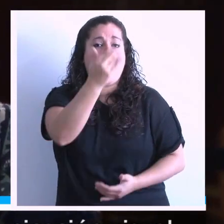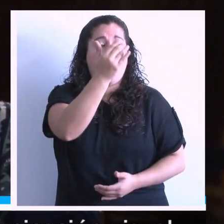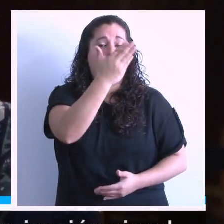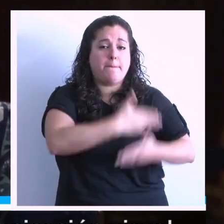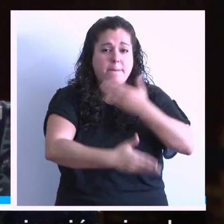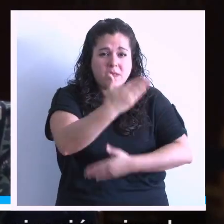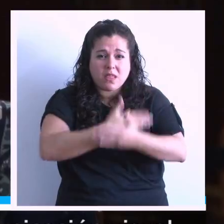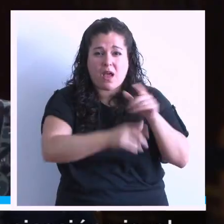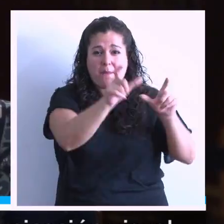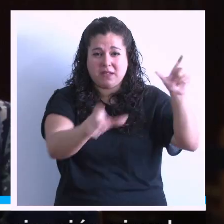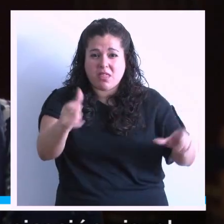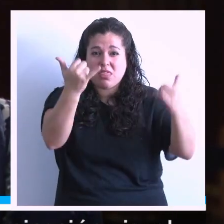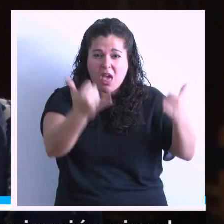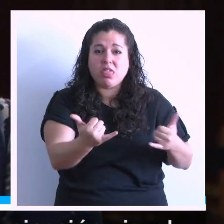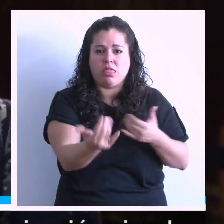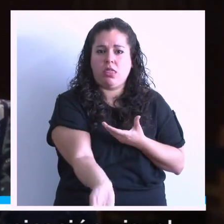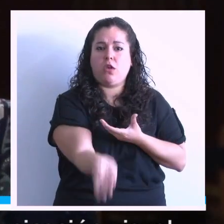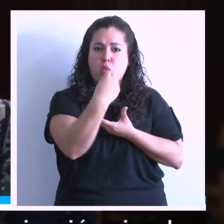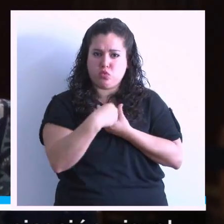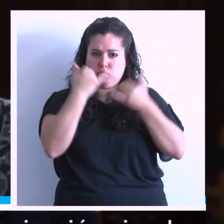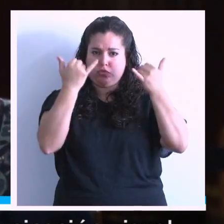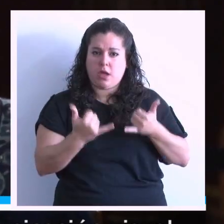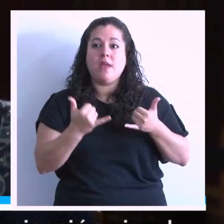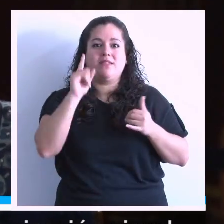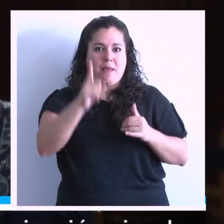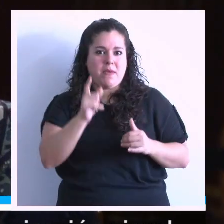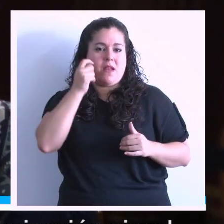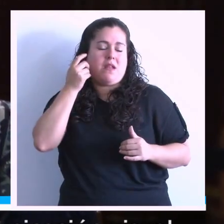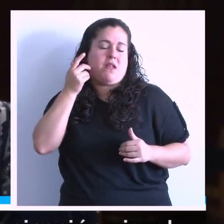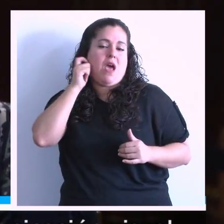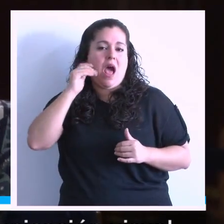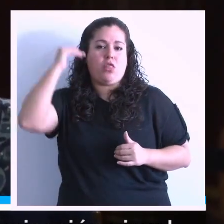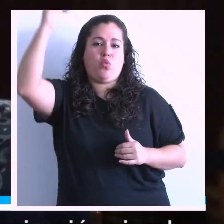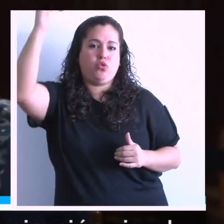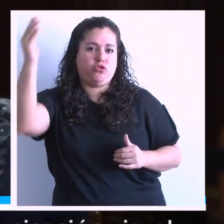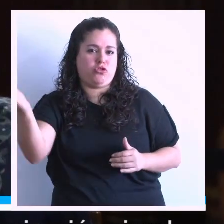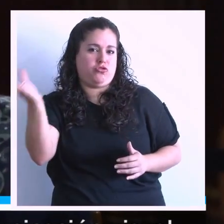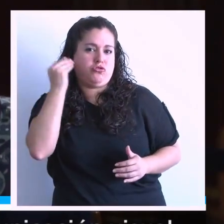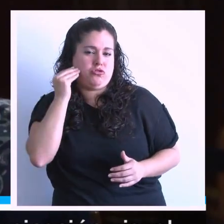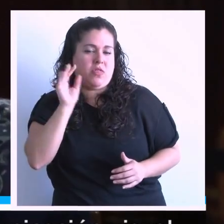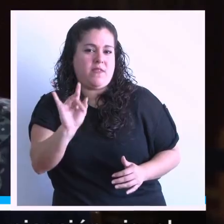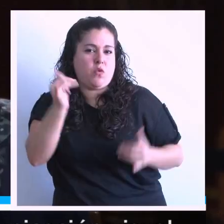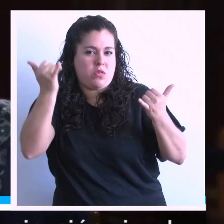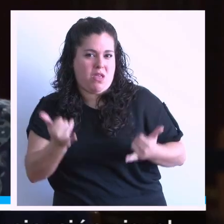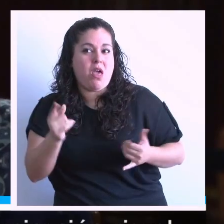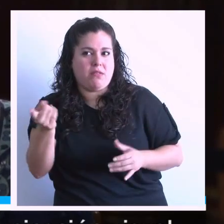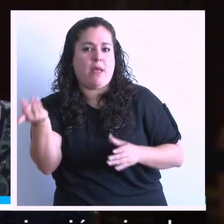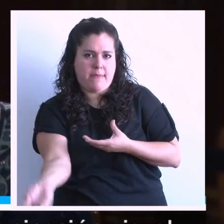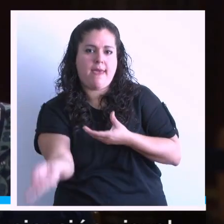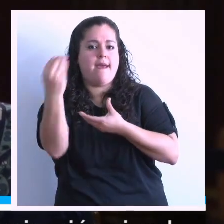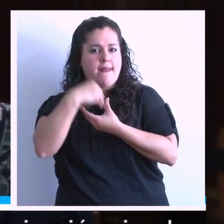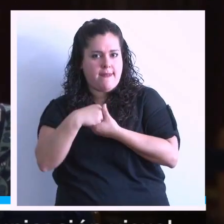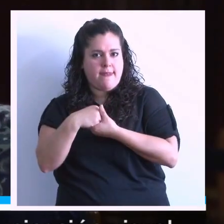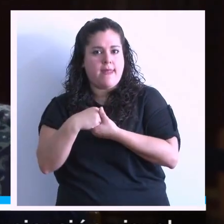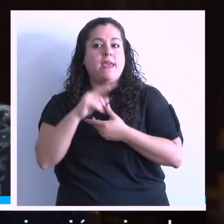personas con discapacidad y también de nuestros adultos mayores, de los abuelos, que tienen dificultades para